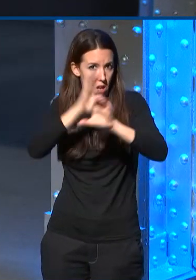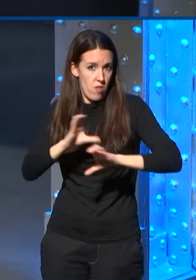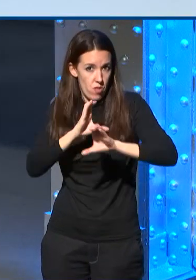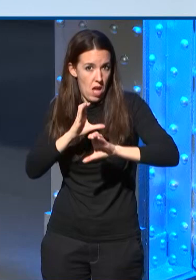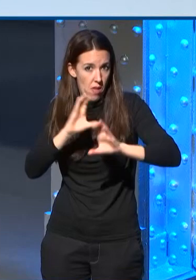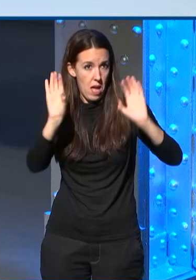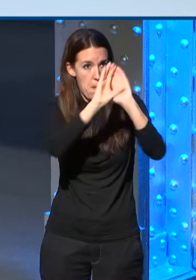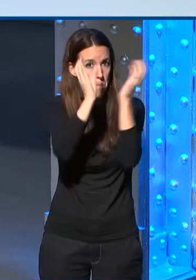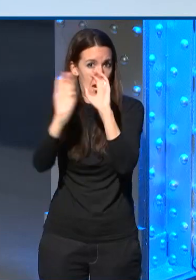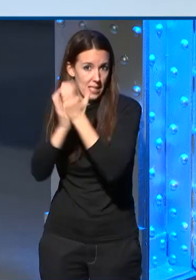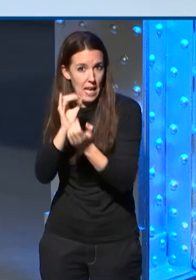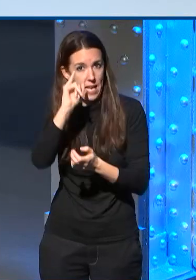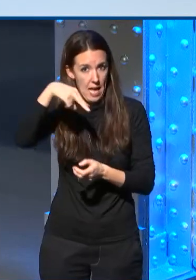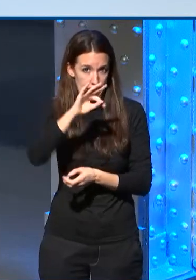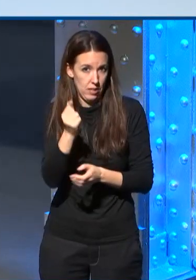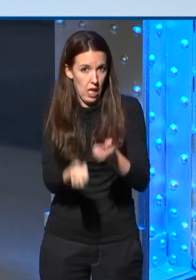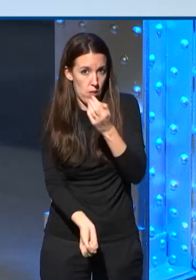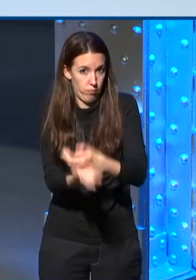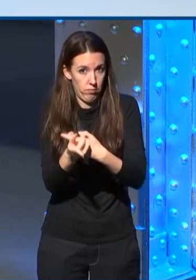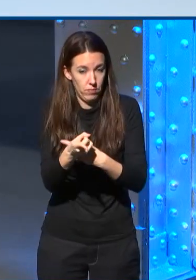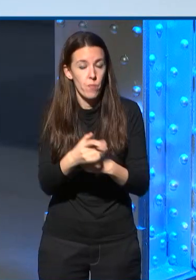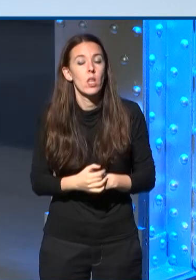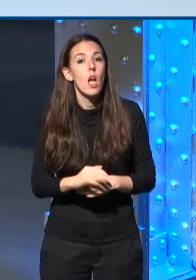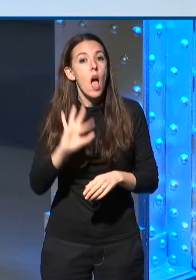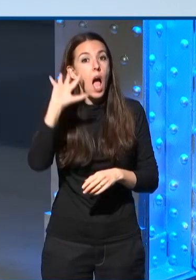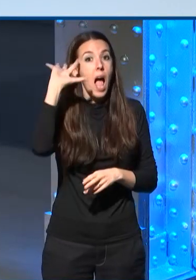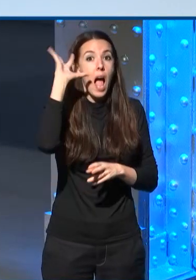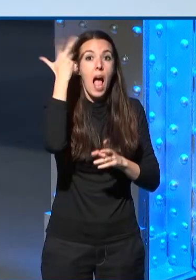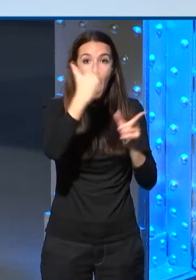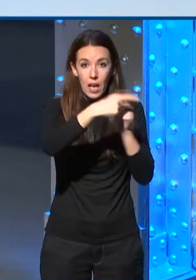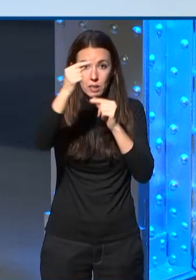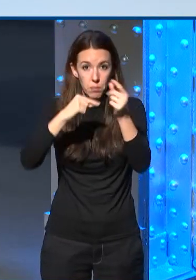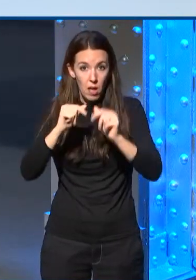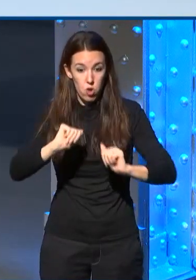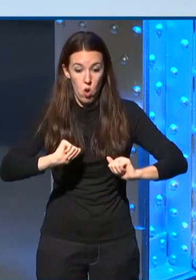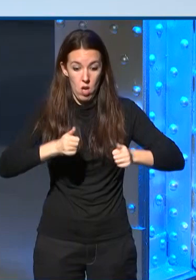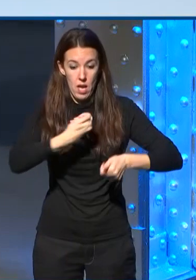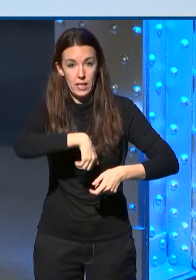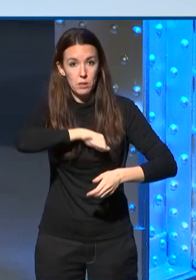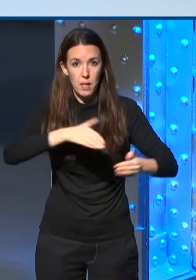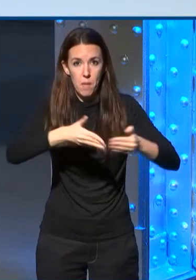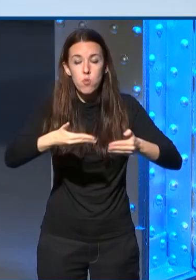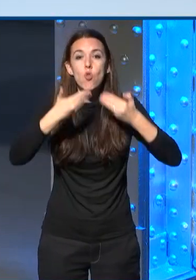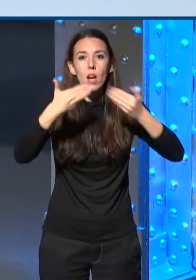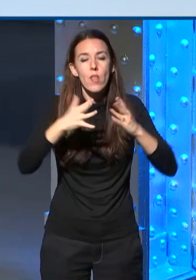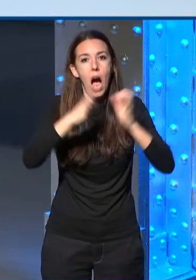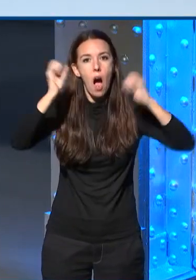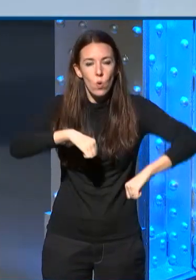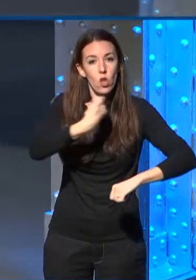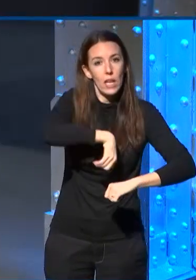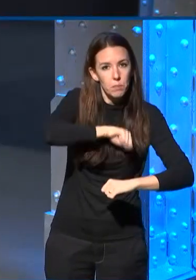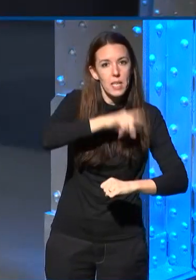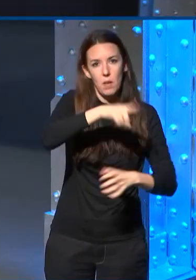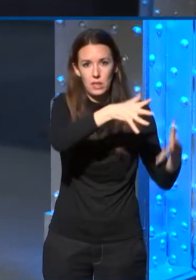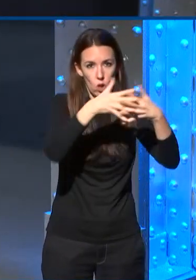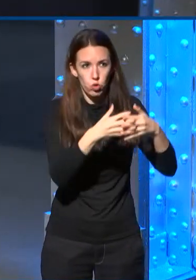planetaria que hizo el INTA. El espacio entró en España a través de los acuerdos entre España y Estados